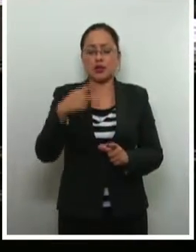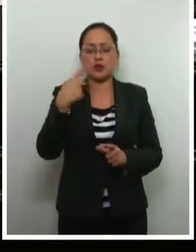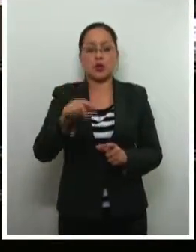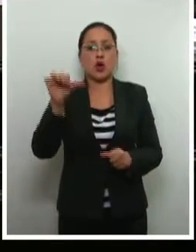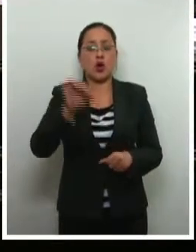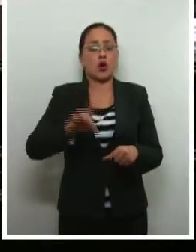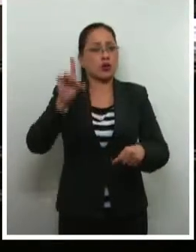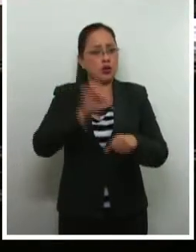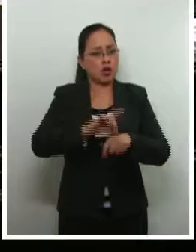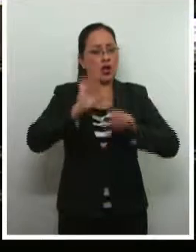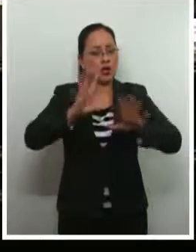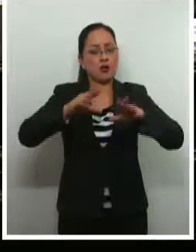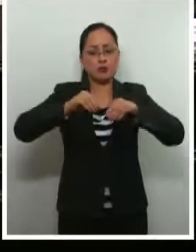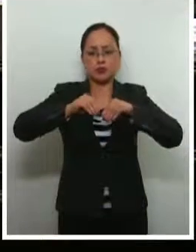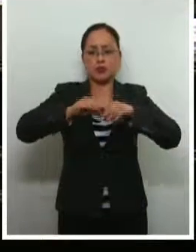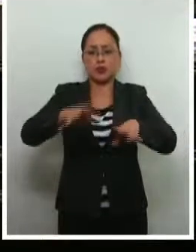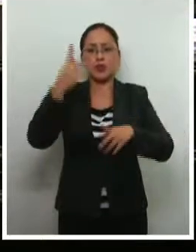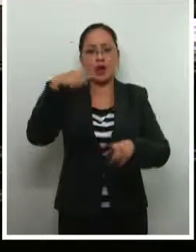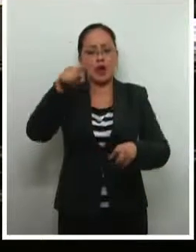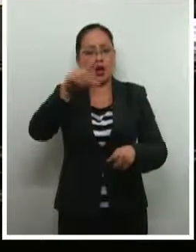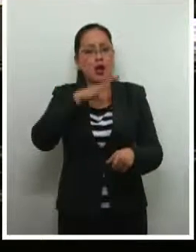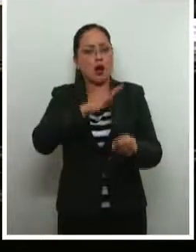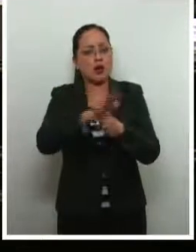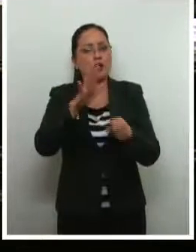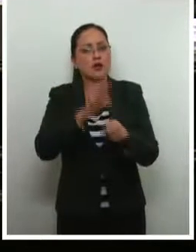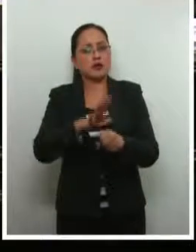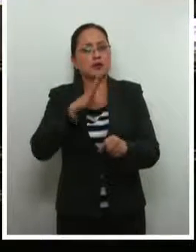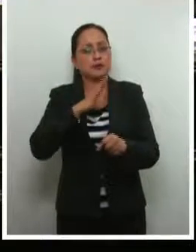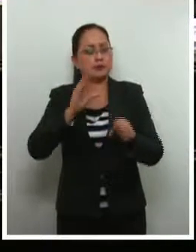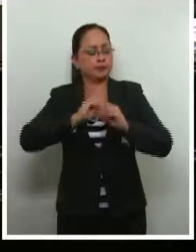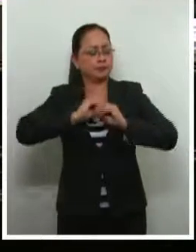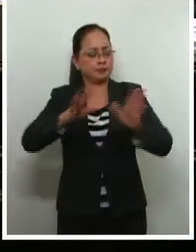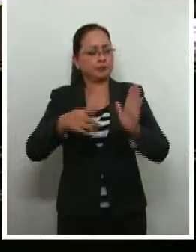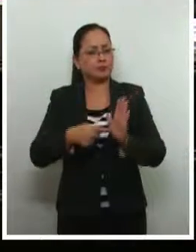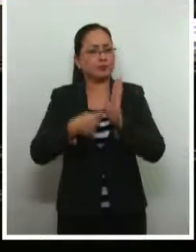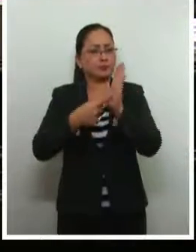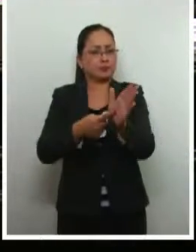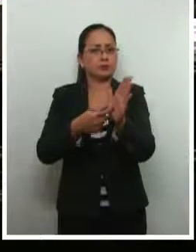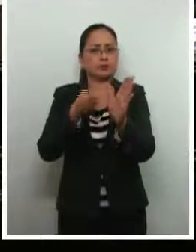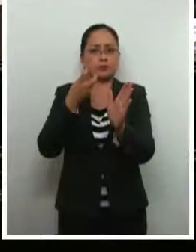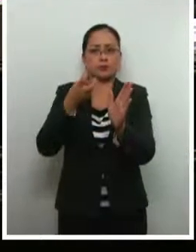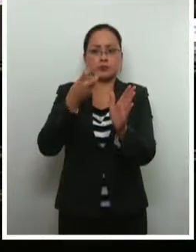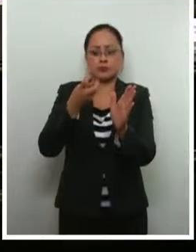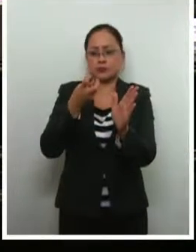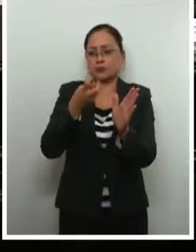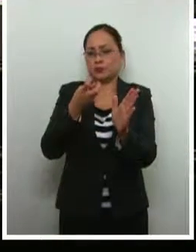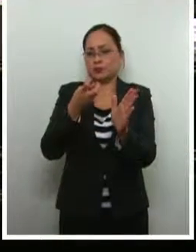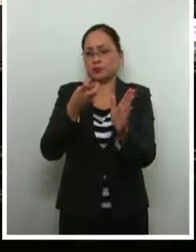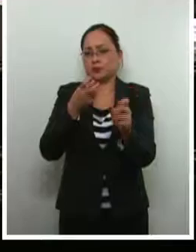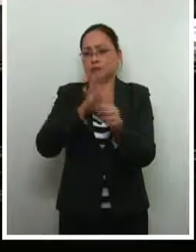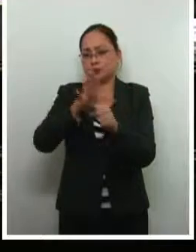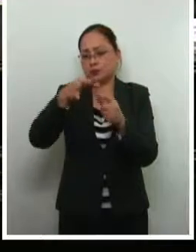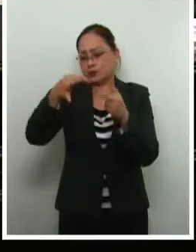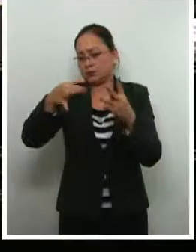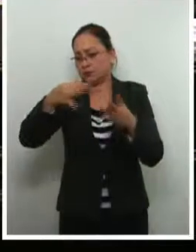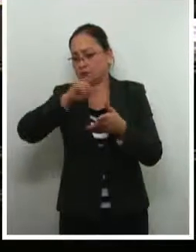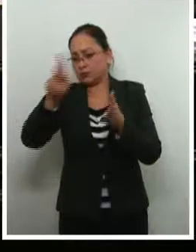día de hoy para que exista plena certeza sobre cuáles son las que existen.